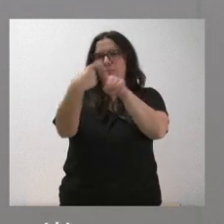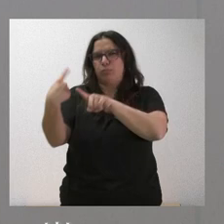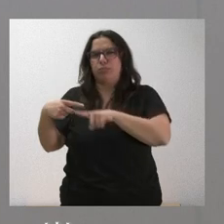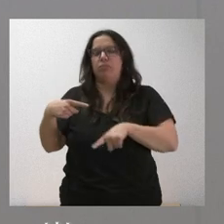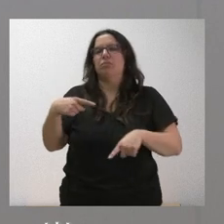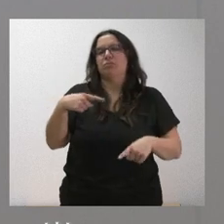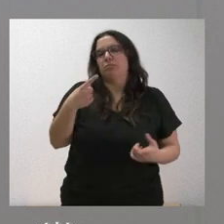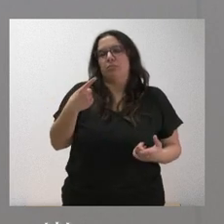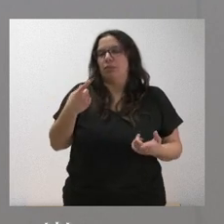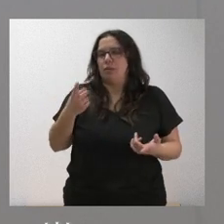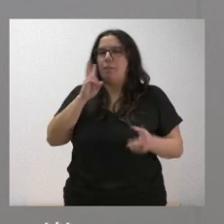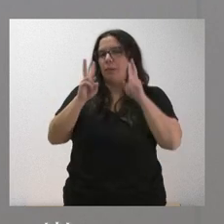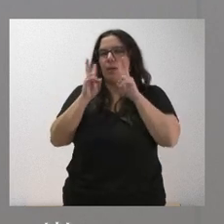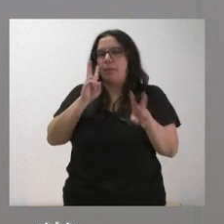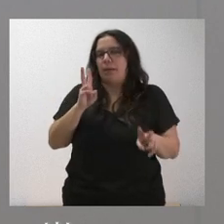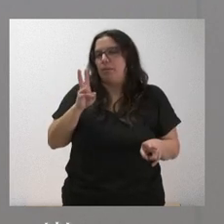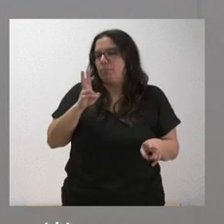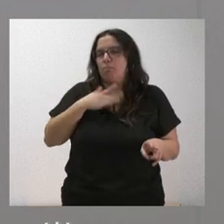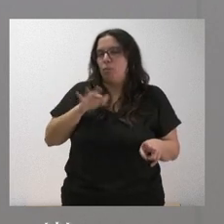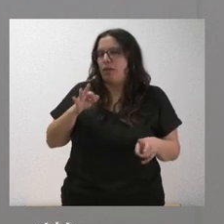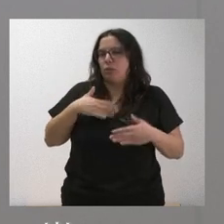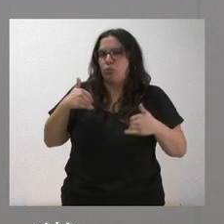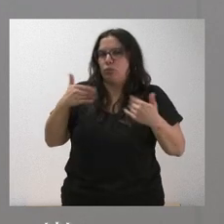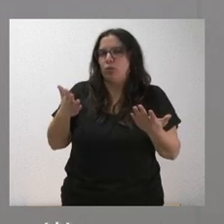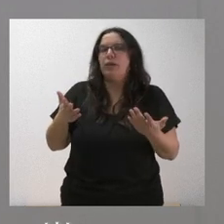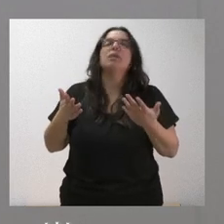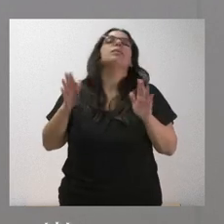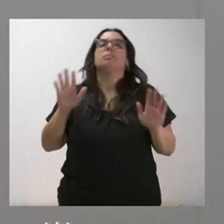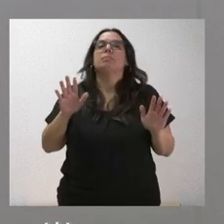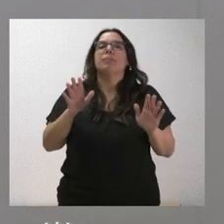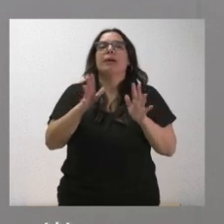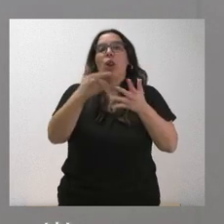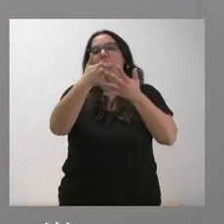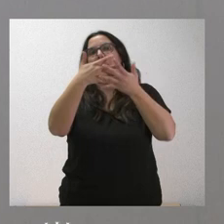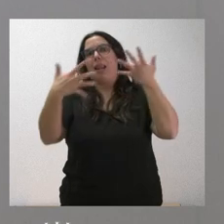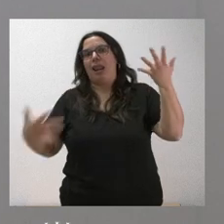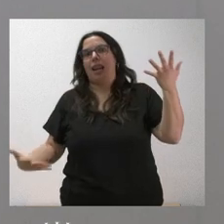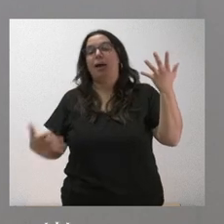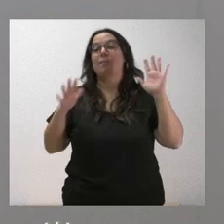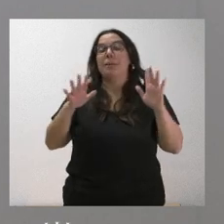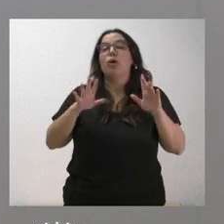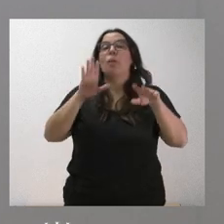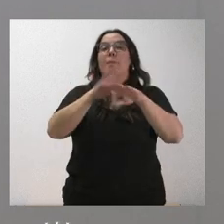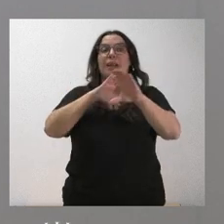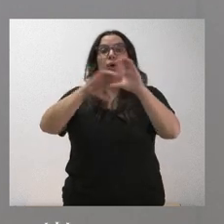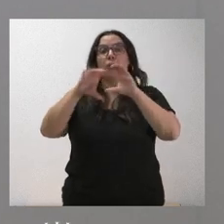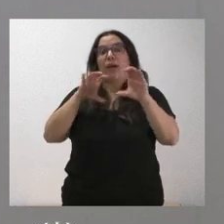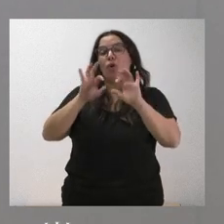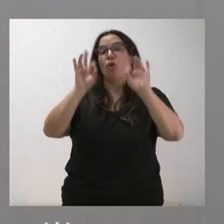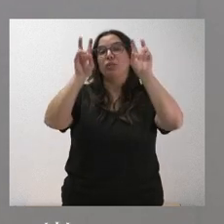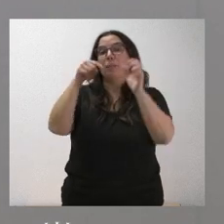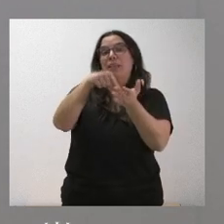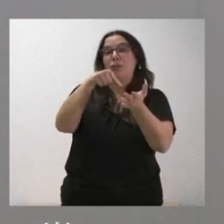su disposición Si lo estiman oportuno pero es muy extensa Pero quizá desde el punto de vista de comunicación O al menos tributario